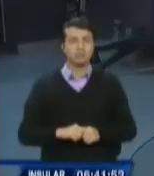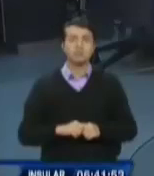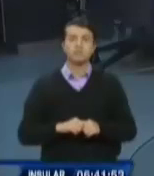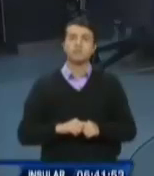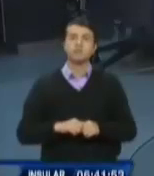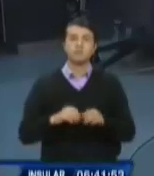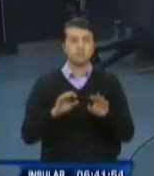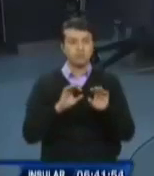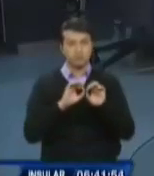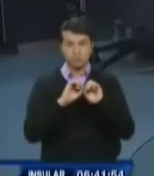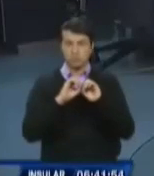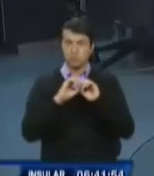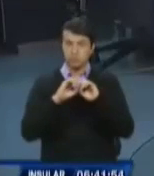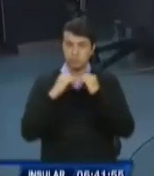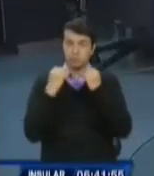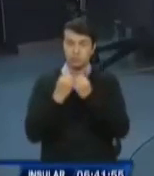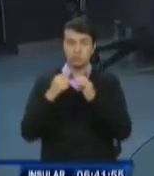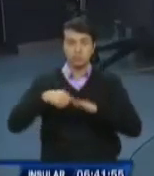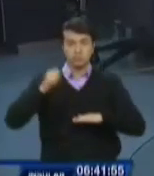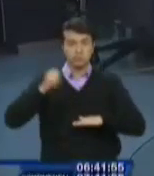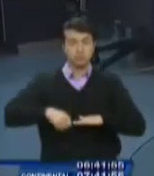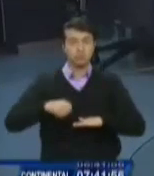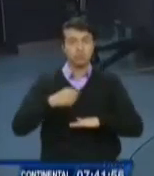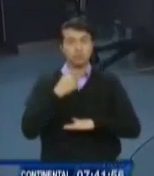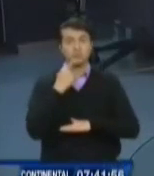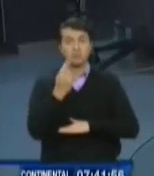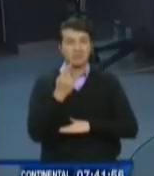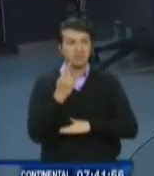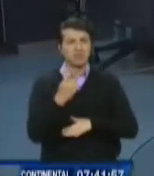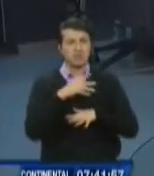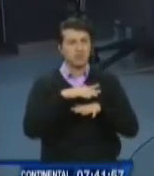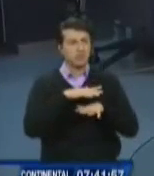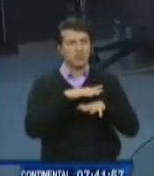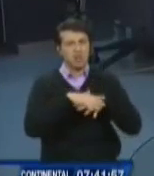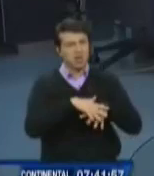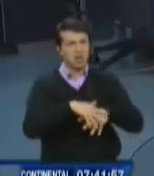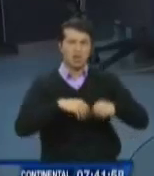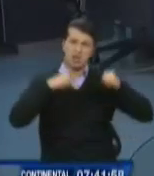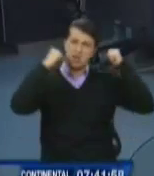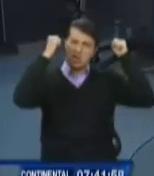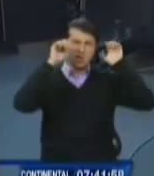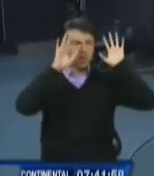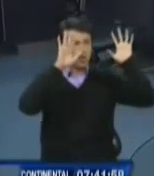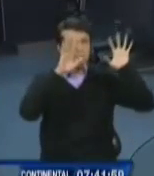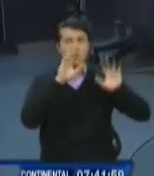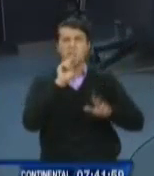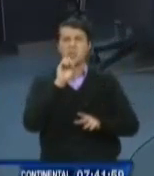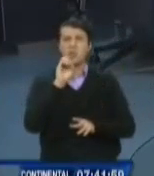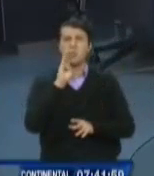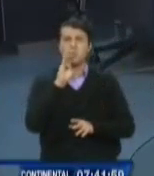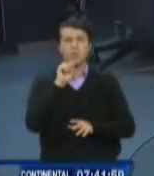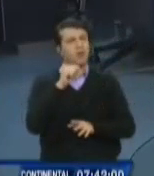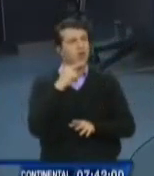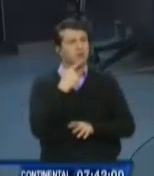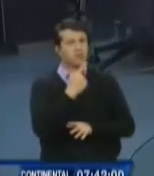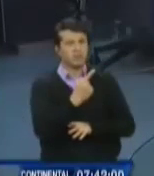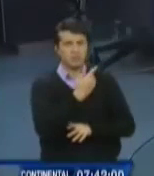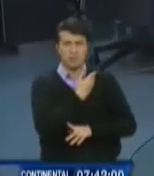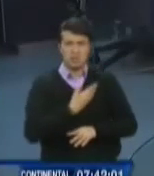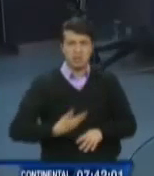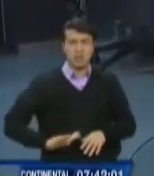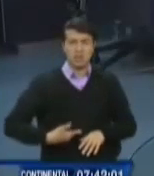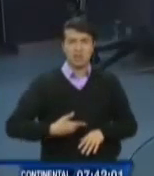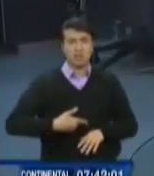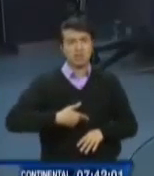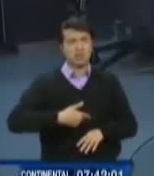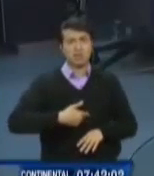Y el Frente de Defensa de Abogados y Usuarios del Guayas rechazaron el llamado a paralización que realiza Álvaro Noboa. El presidente del Frente,